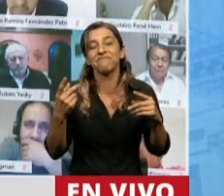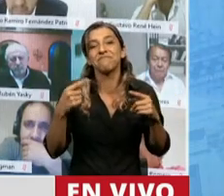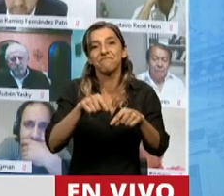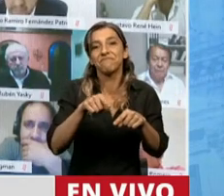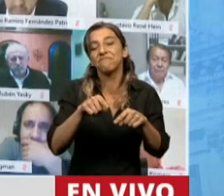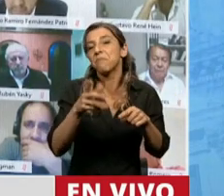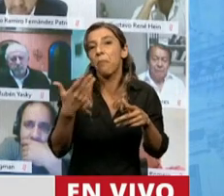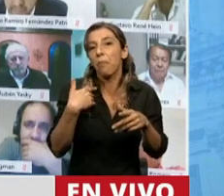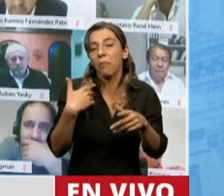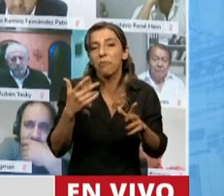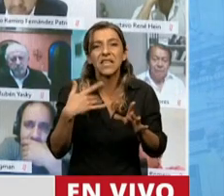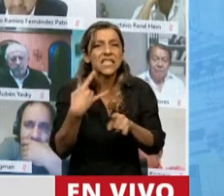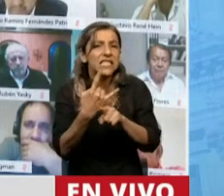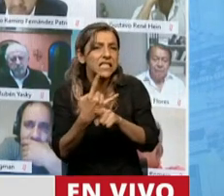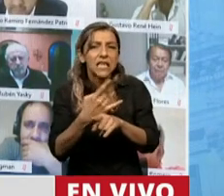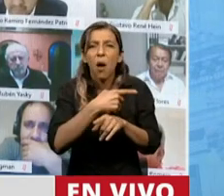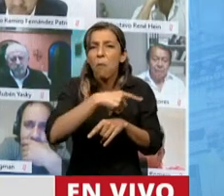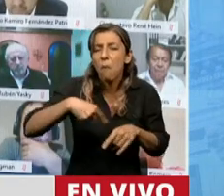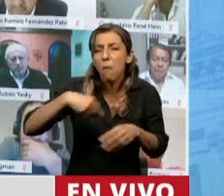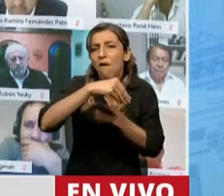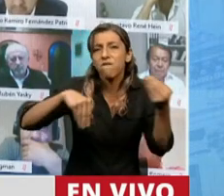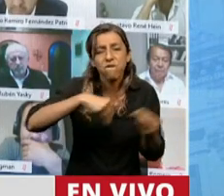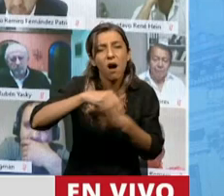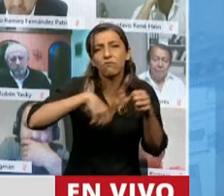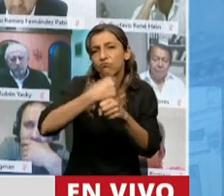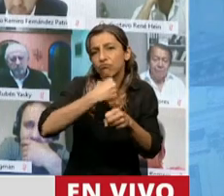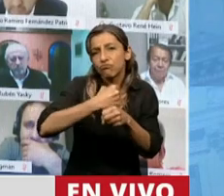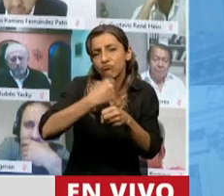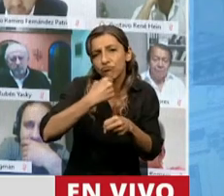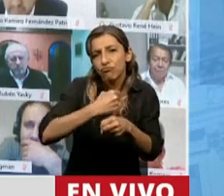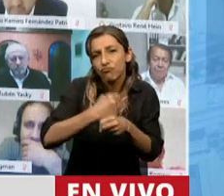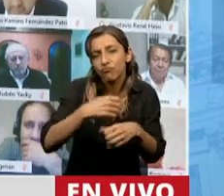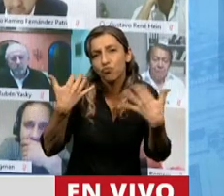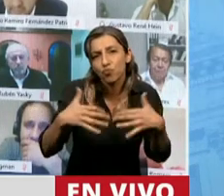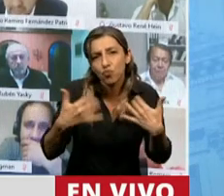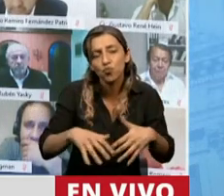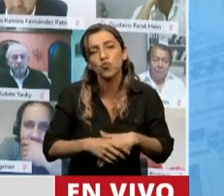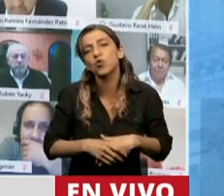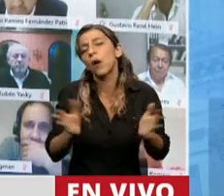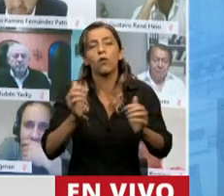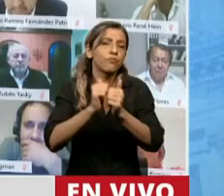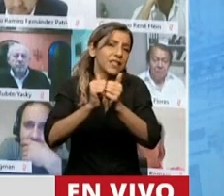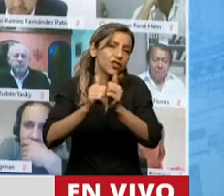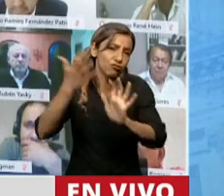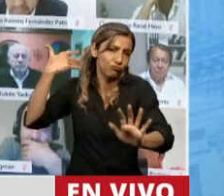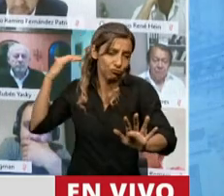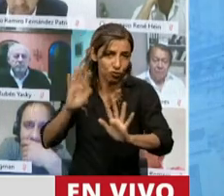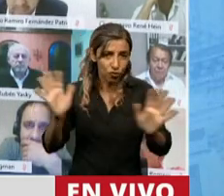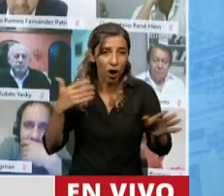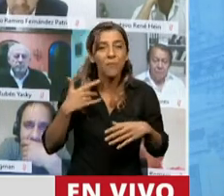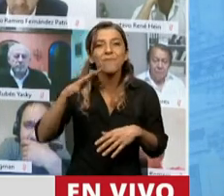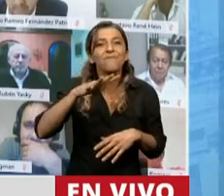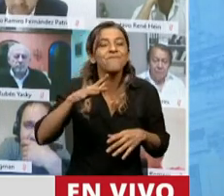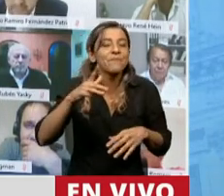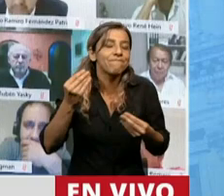Ellos desde el amanecer hasta la noche sin descanso, ni siquiera los domingos, no sé si, digo, todos tenemos que saber un poco de historia, ¿no? La forestal entregaba